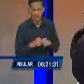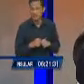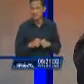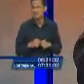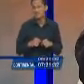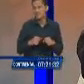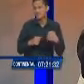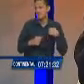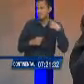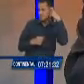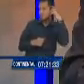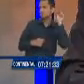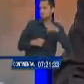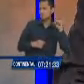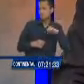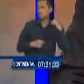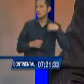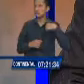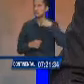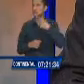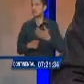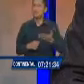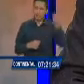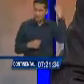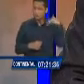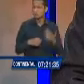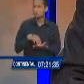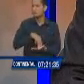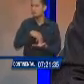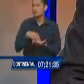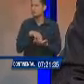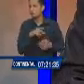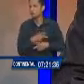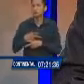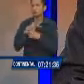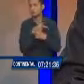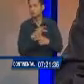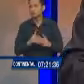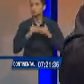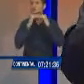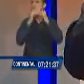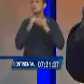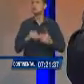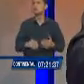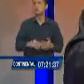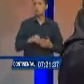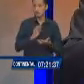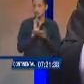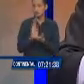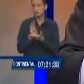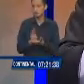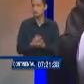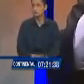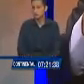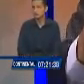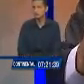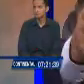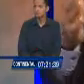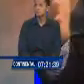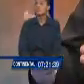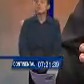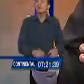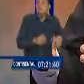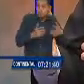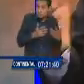yo fui miembro de ese, se llamaba Consejo Superior en esa época del IES, y hubo